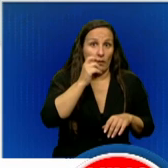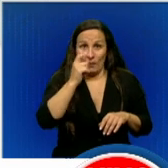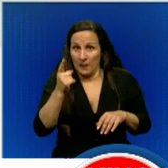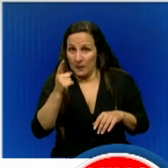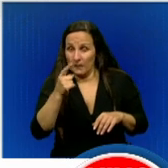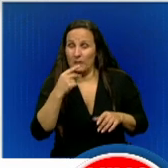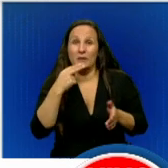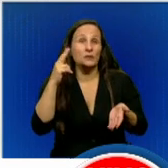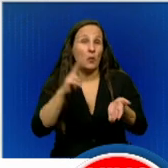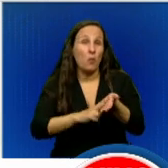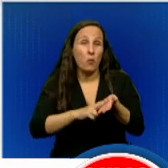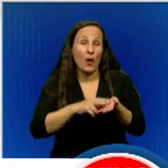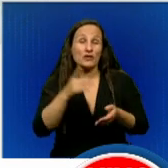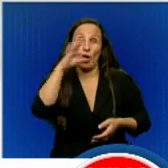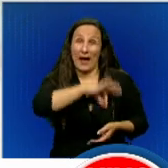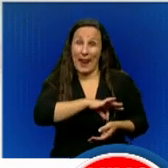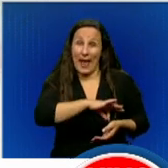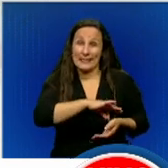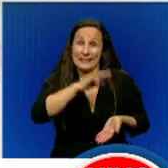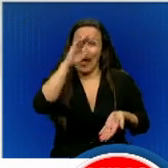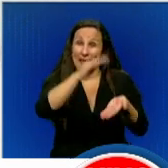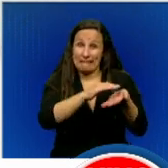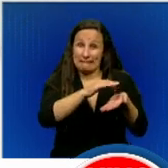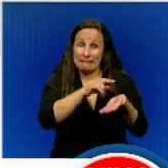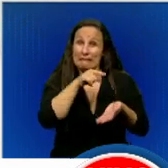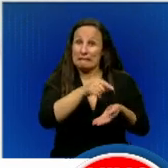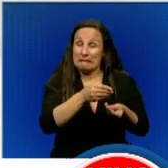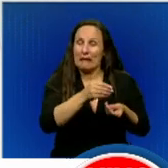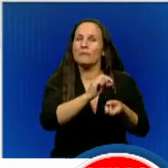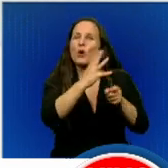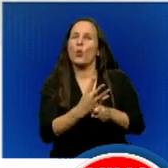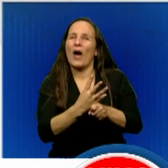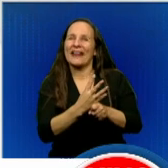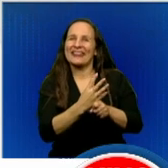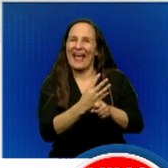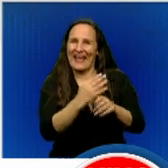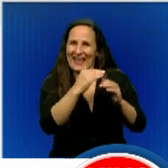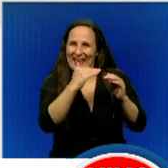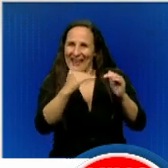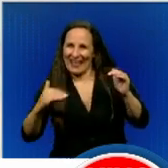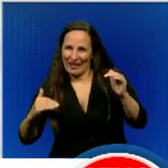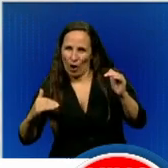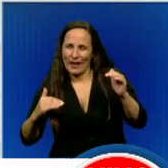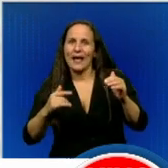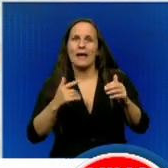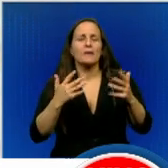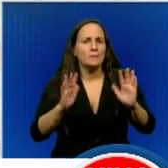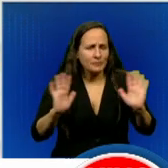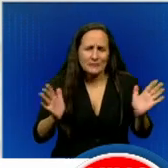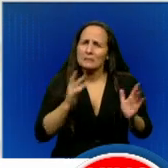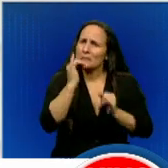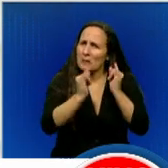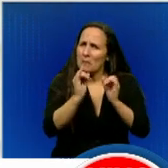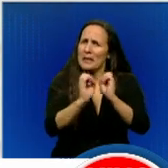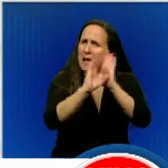de la carga tributaria del impuesto a las ganancias a la renta de cuarta categoría además se expresa claramente en